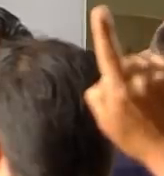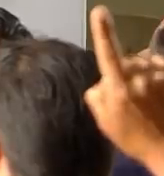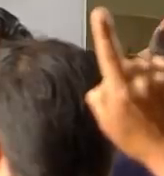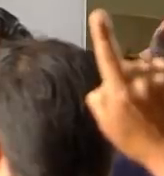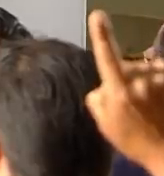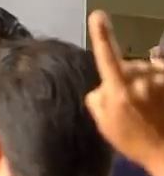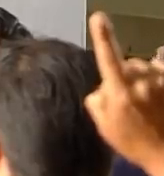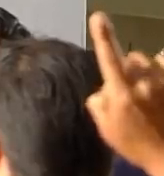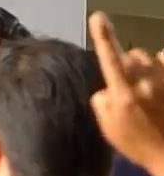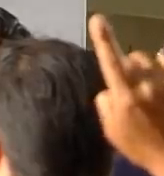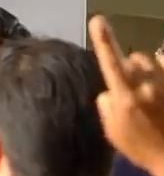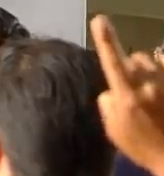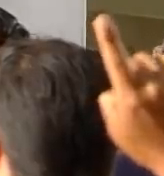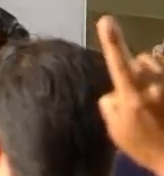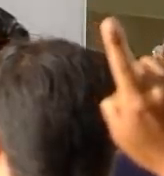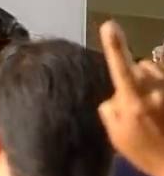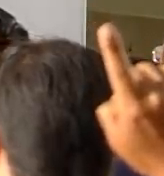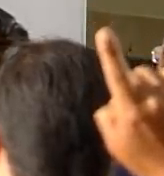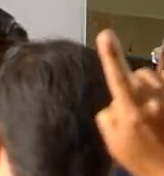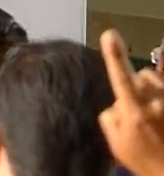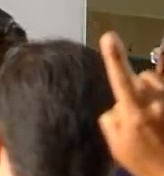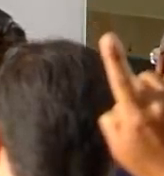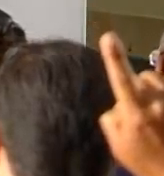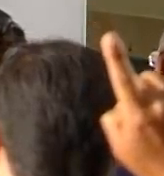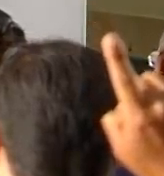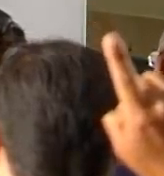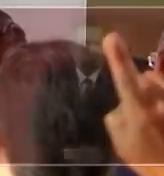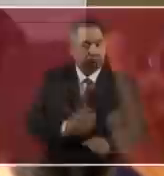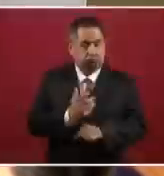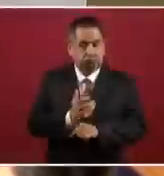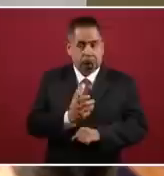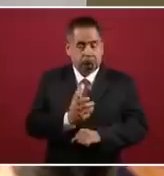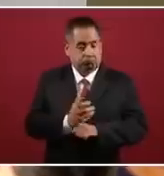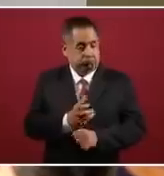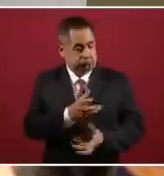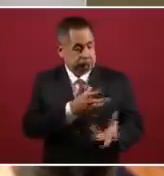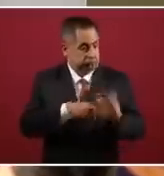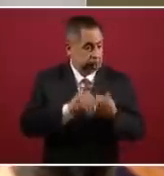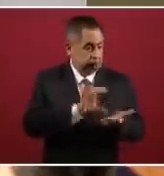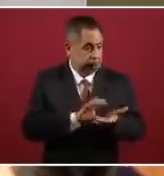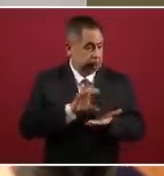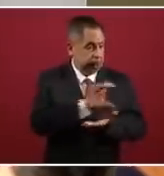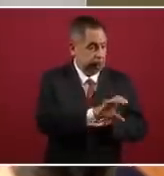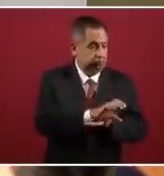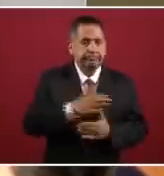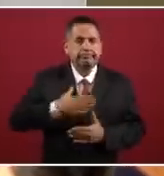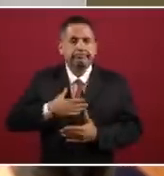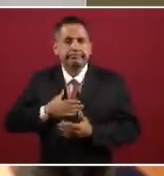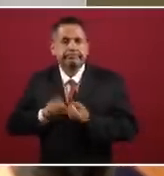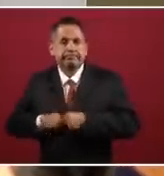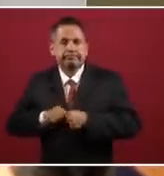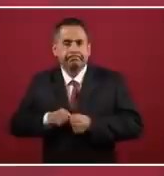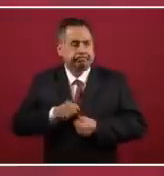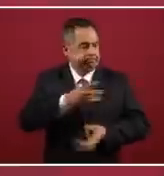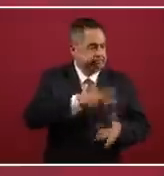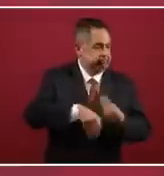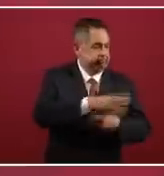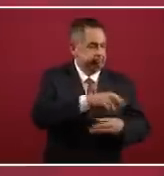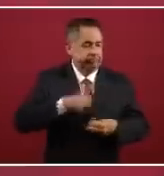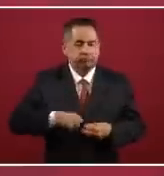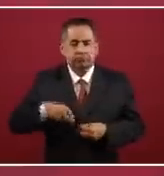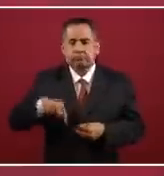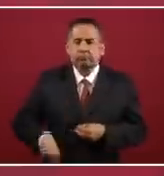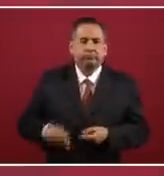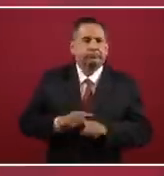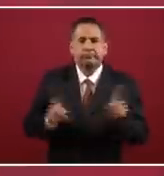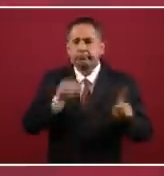y hubo una recuperación, ¿sí?, de lo que se invirtió para el rescate. Aquí no hubo nada